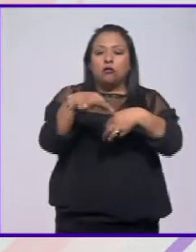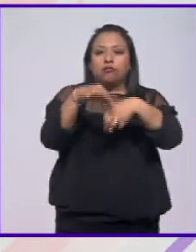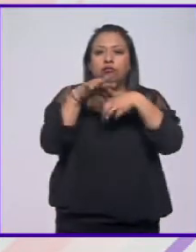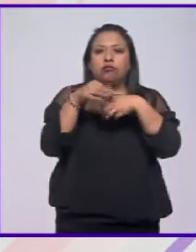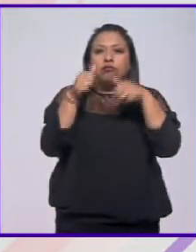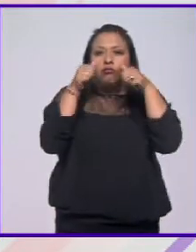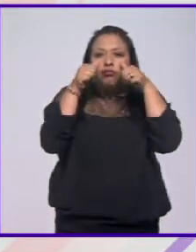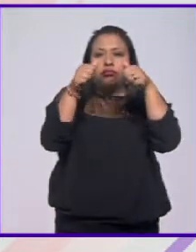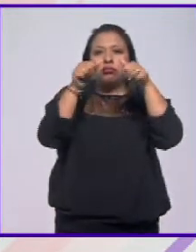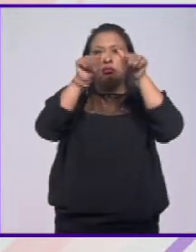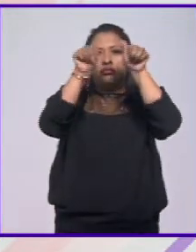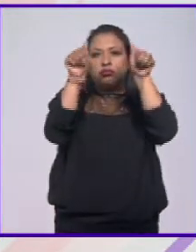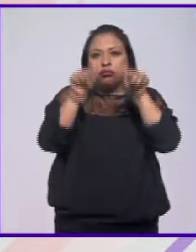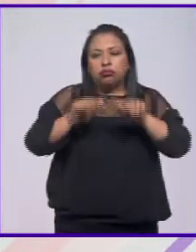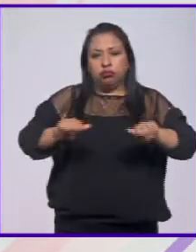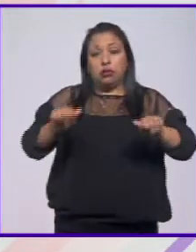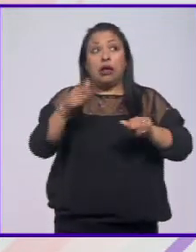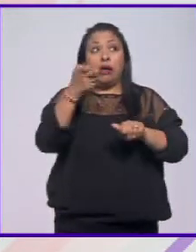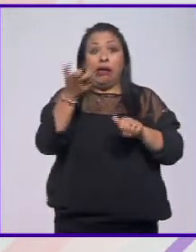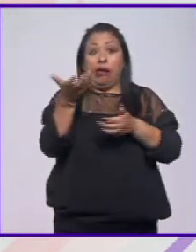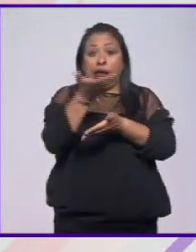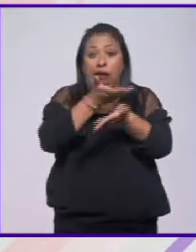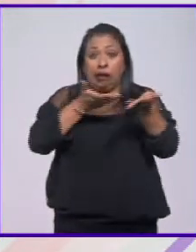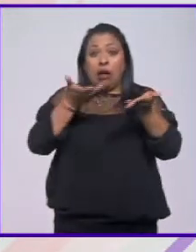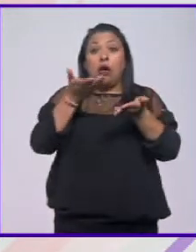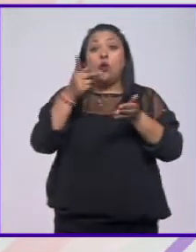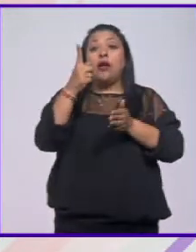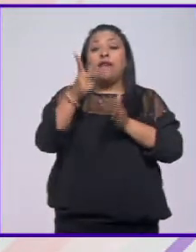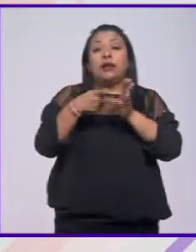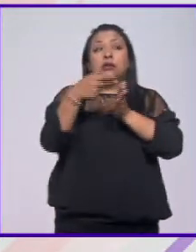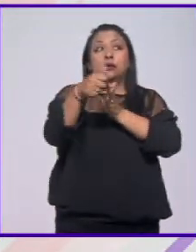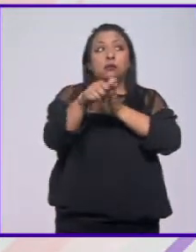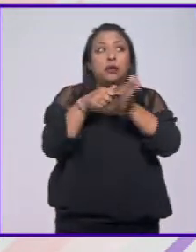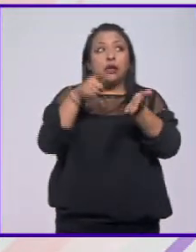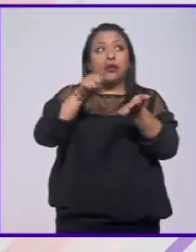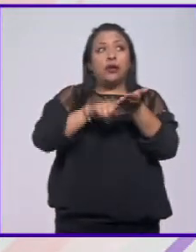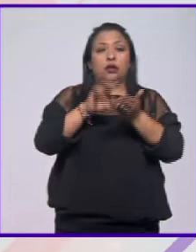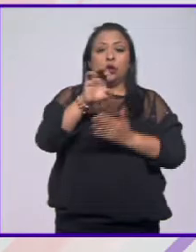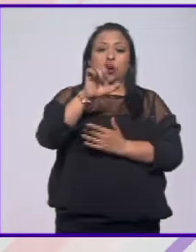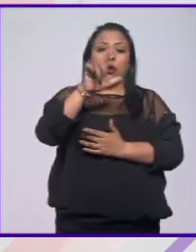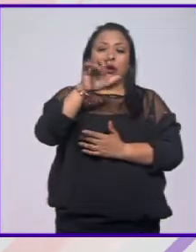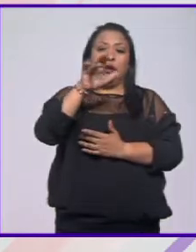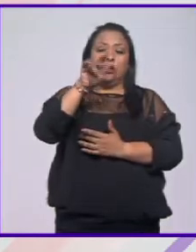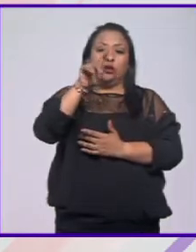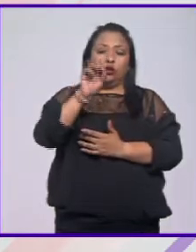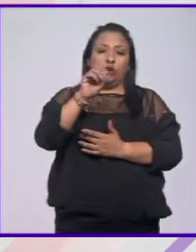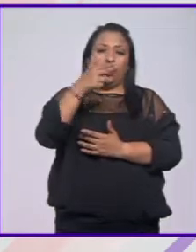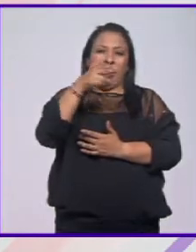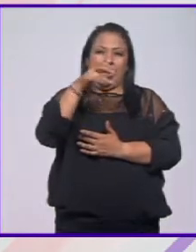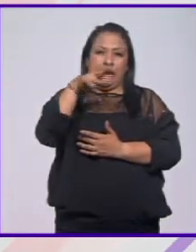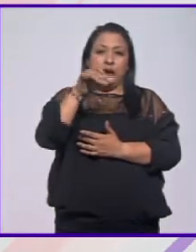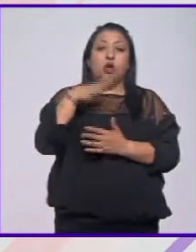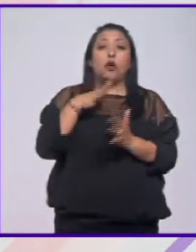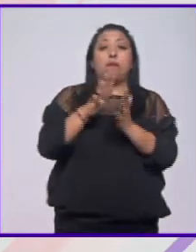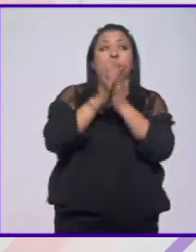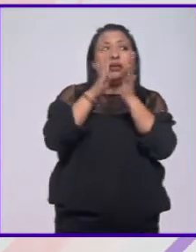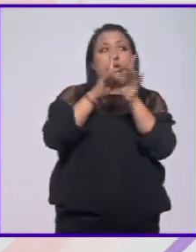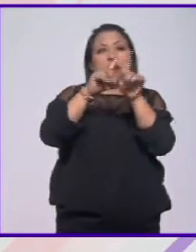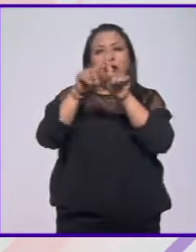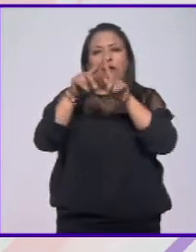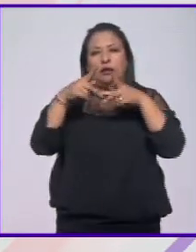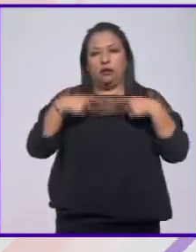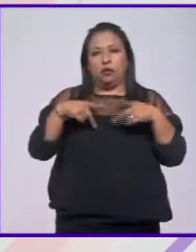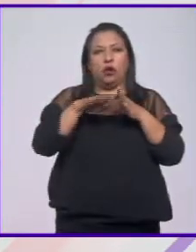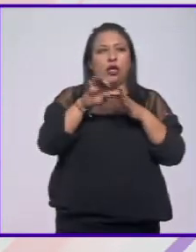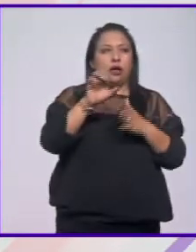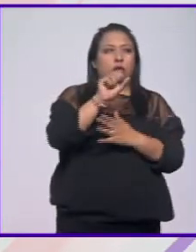arte. Estas convergencias creativas ocurrirán una vez al mes en el claustro del Helénico y en ellas participarán personalidades como